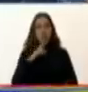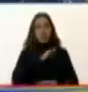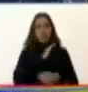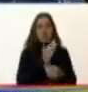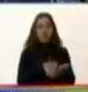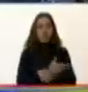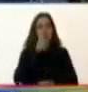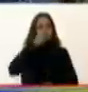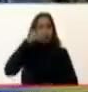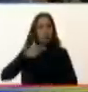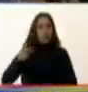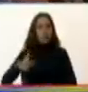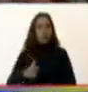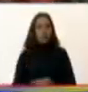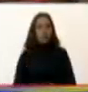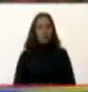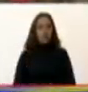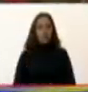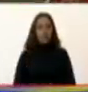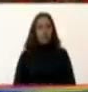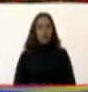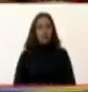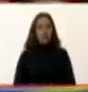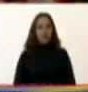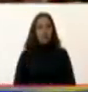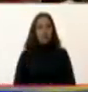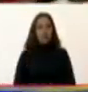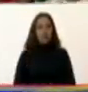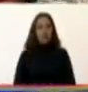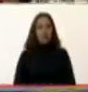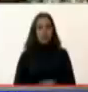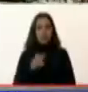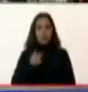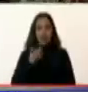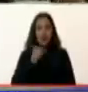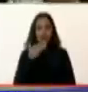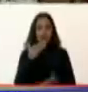gente. Y soy testigo,